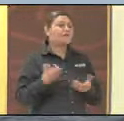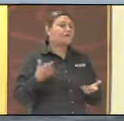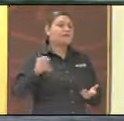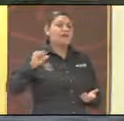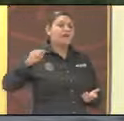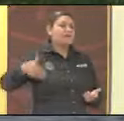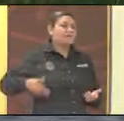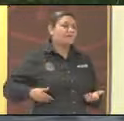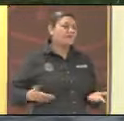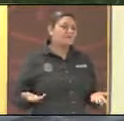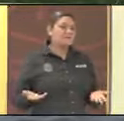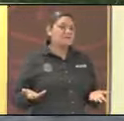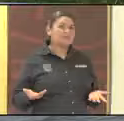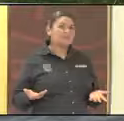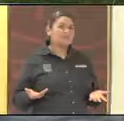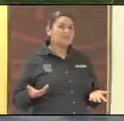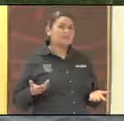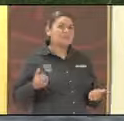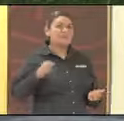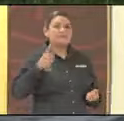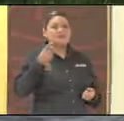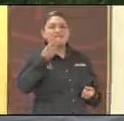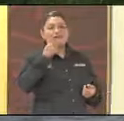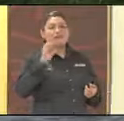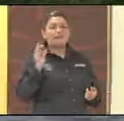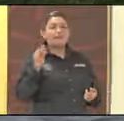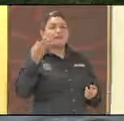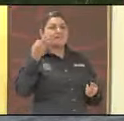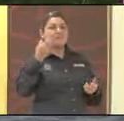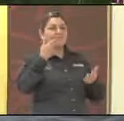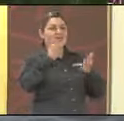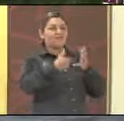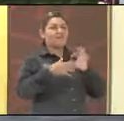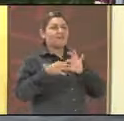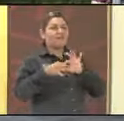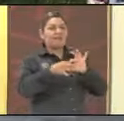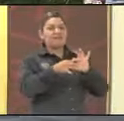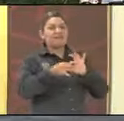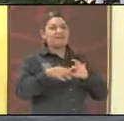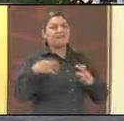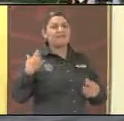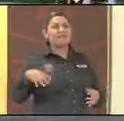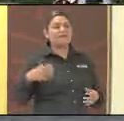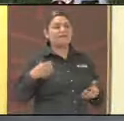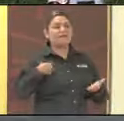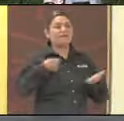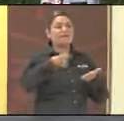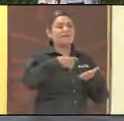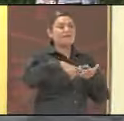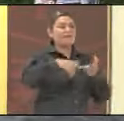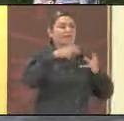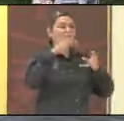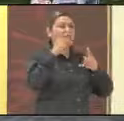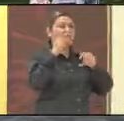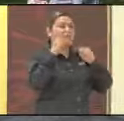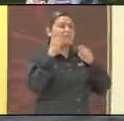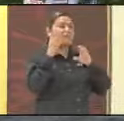accidente. Miren, hay unos comentarios en las redes sociales que dicen, oye, pues si compramos un vehículo nuevo y